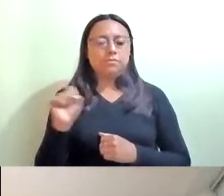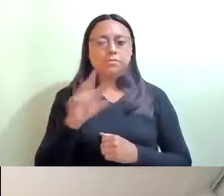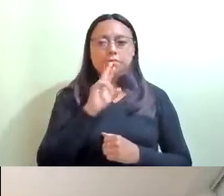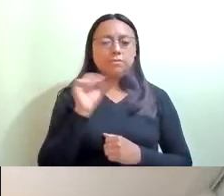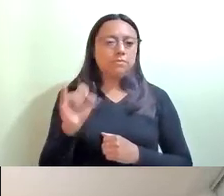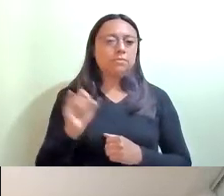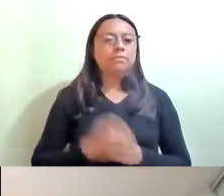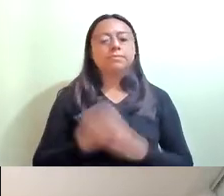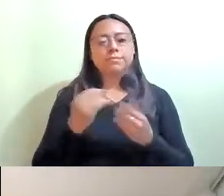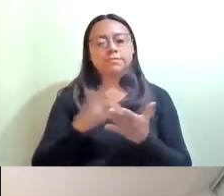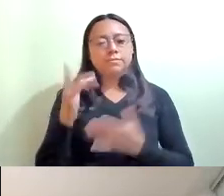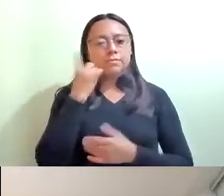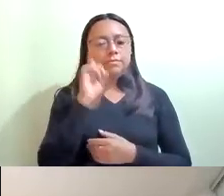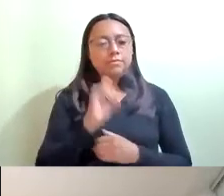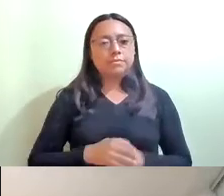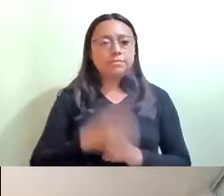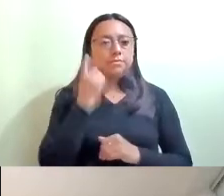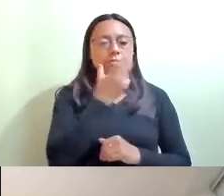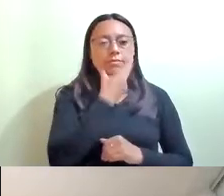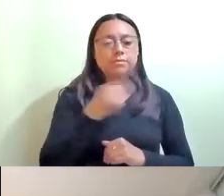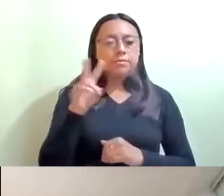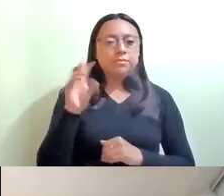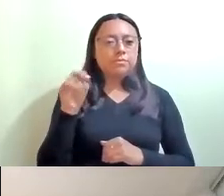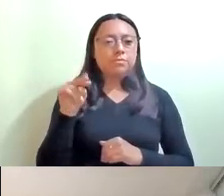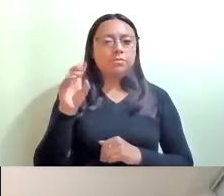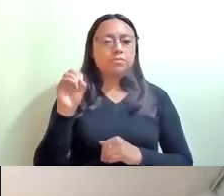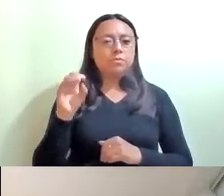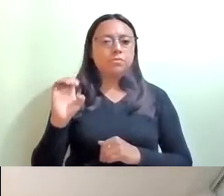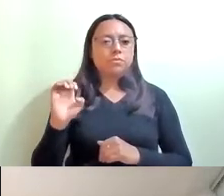gracias, diputado. Diputado Cristian Ollán Fonreric de la Isla.